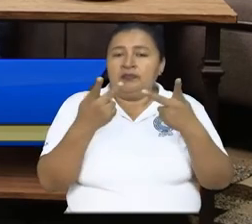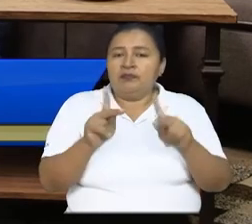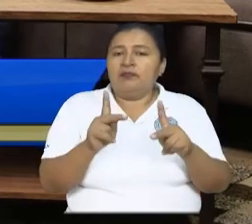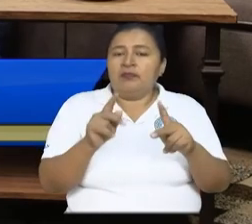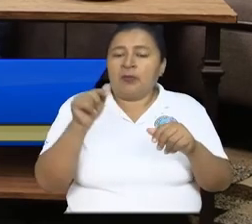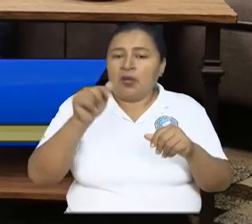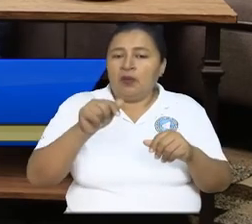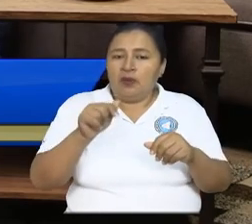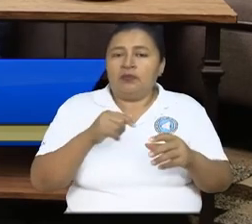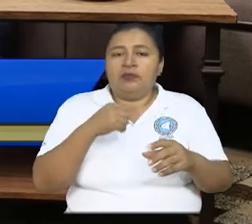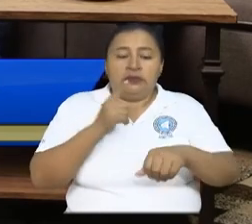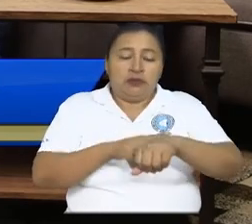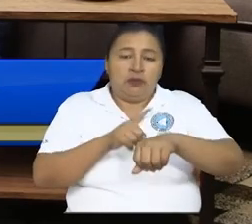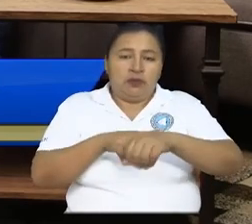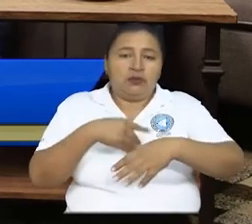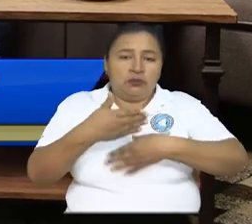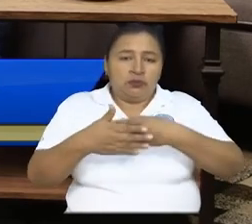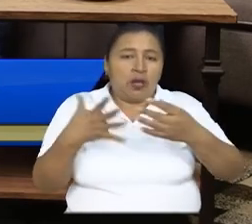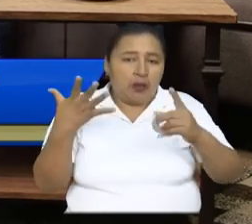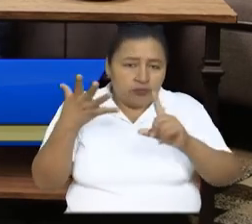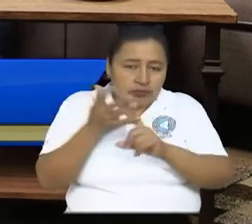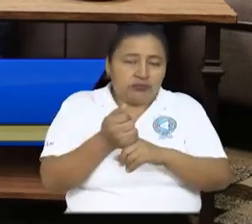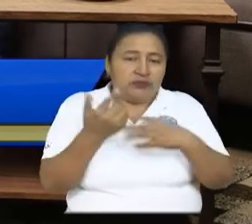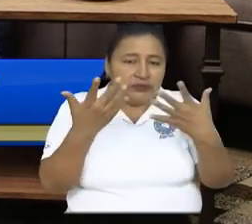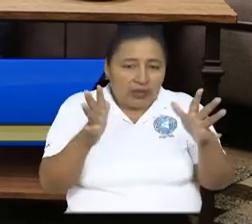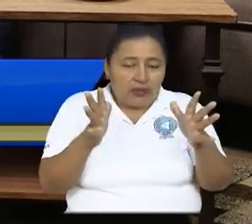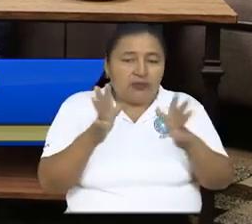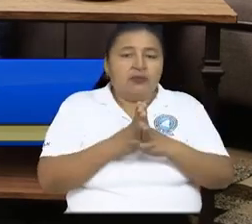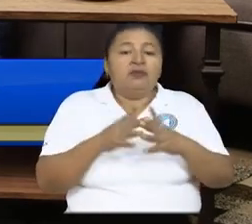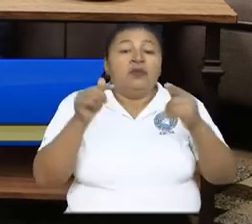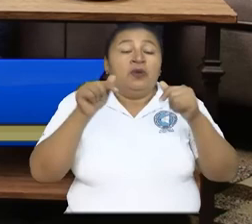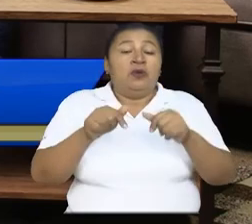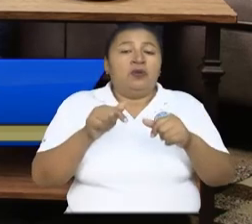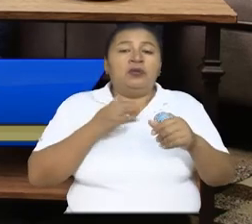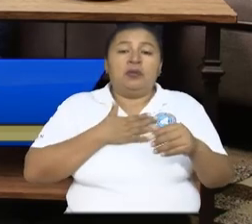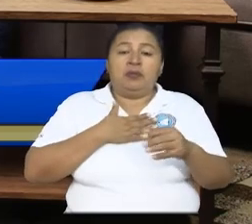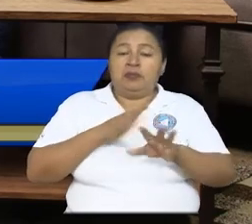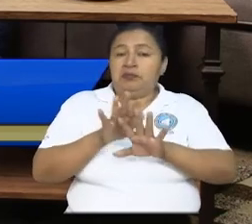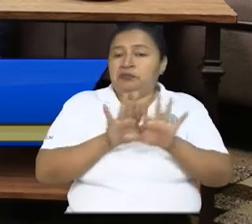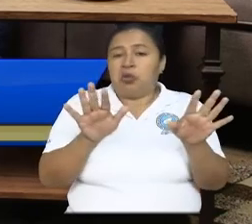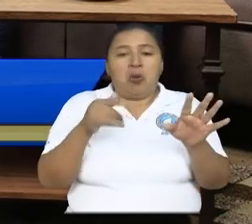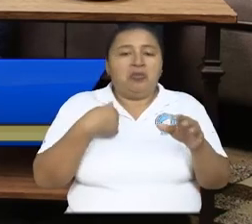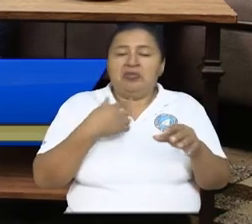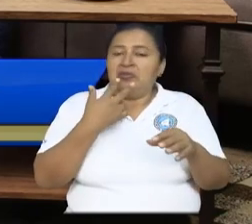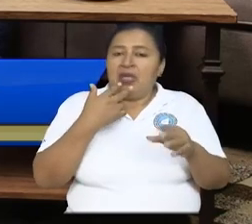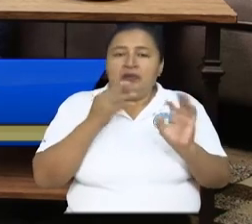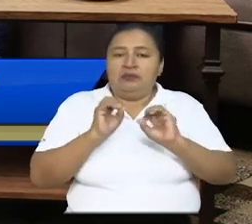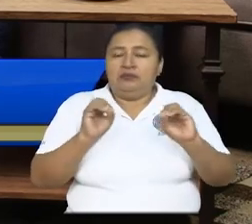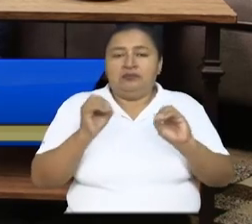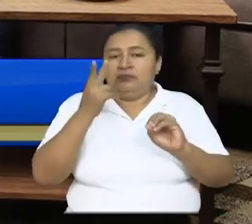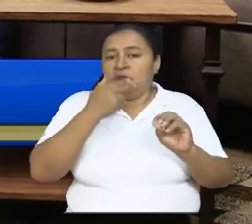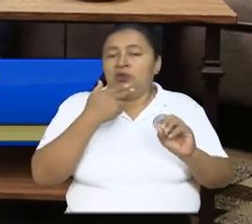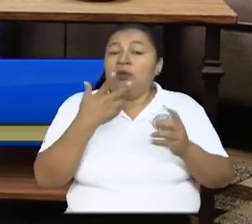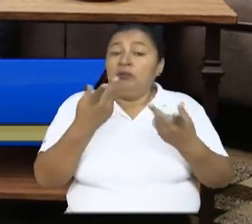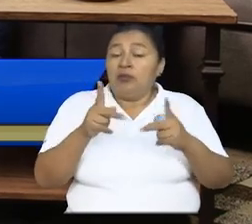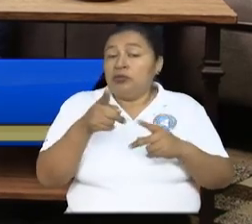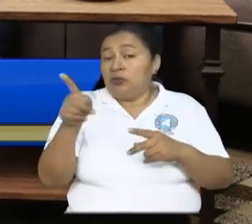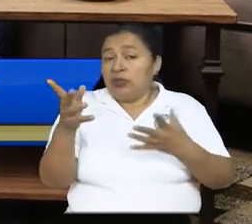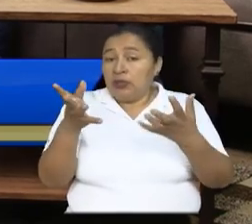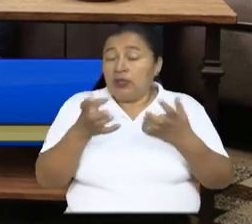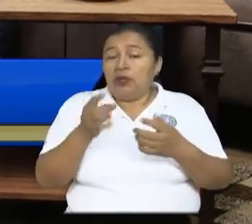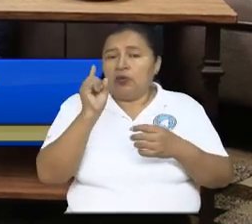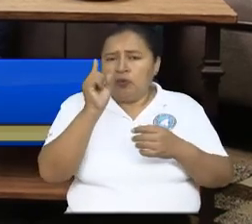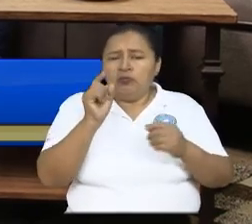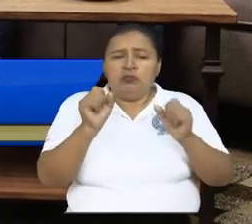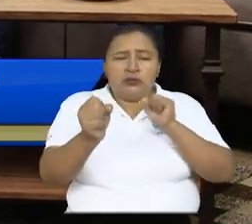por ahora el tiempo no ha alcanzado de mi parte no tengo más preguntas pero si usted quisiera compartir un